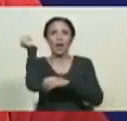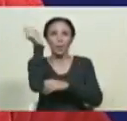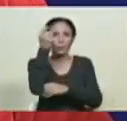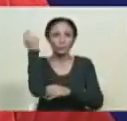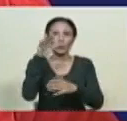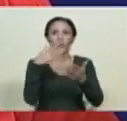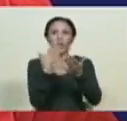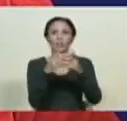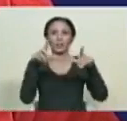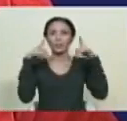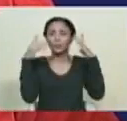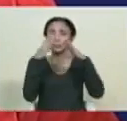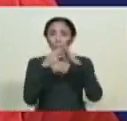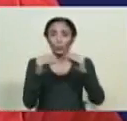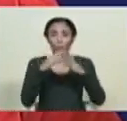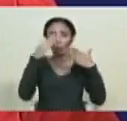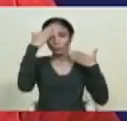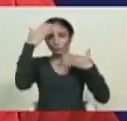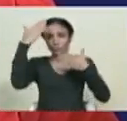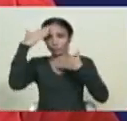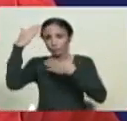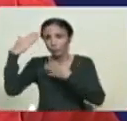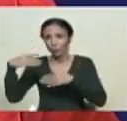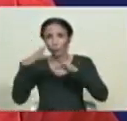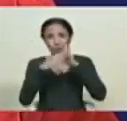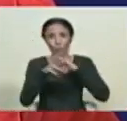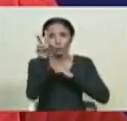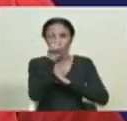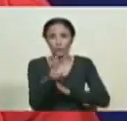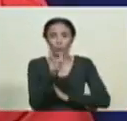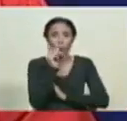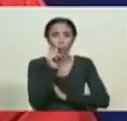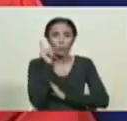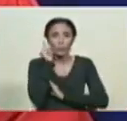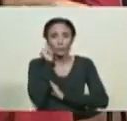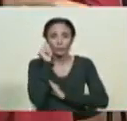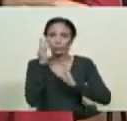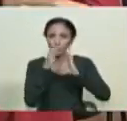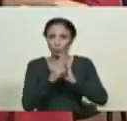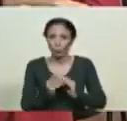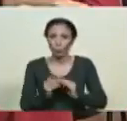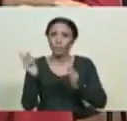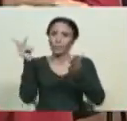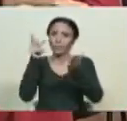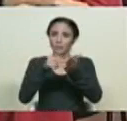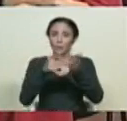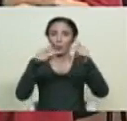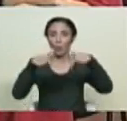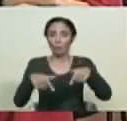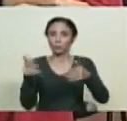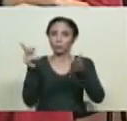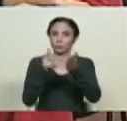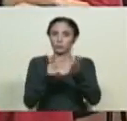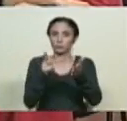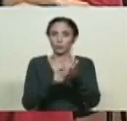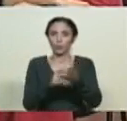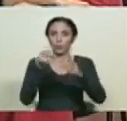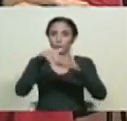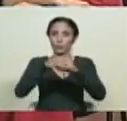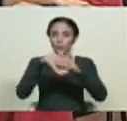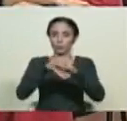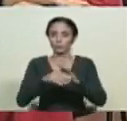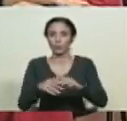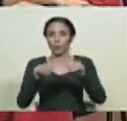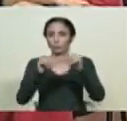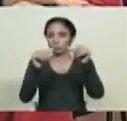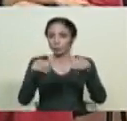Vargas. Saludos a todos los venezolanos y las venezolanas que participaron en esta fiesta